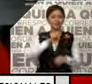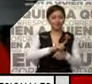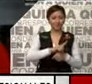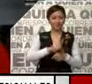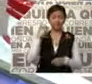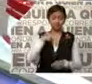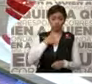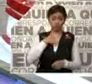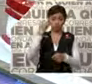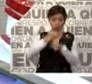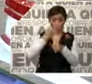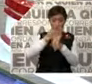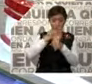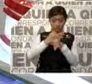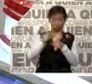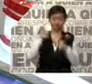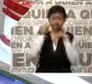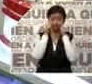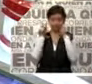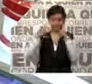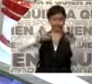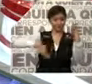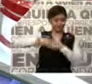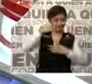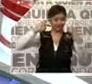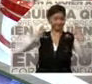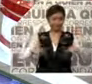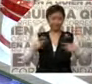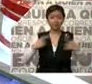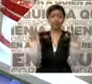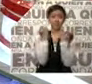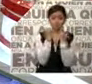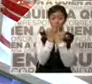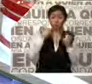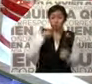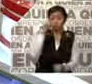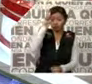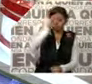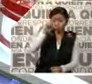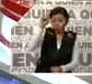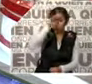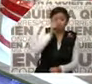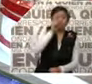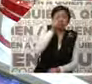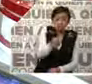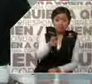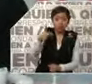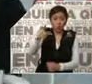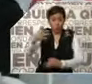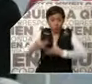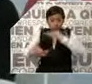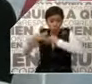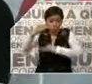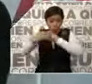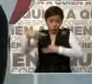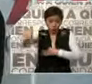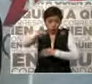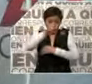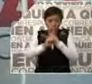Bueno, mira, aquí atendiendo a todo el público y además para darles consejos respecto de las situaciones jurídicas a las que se